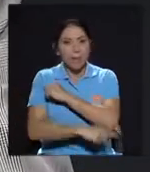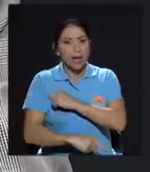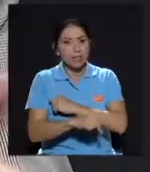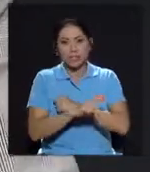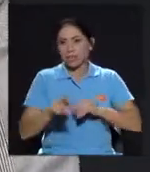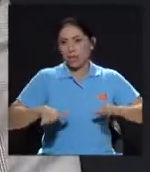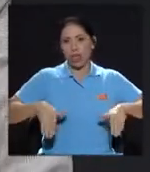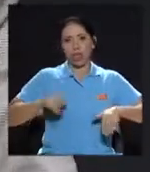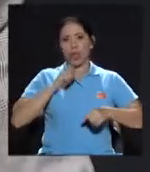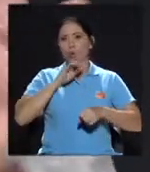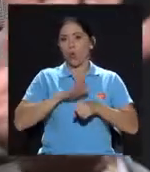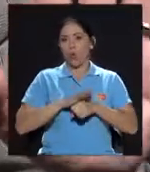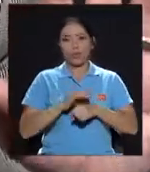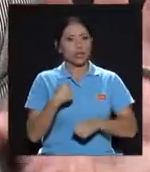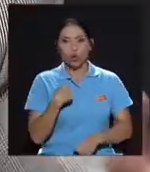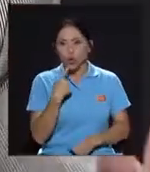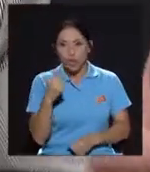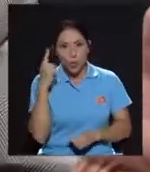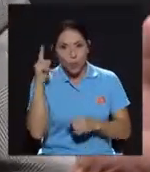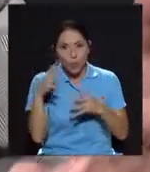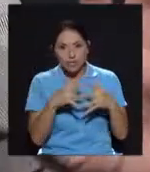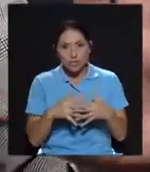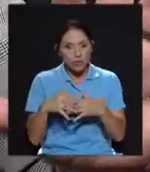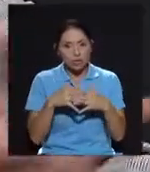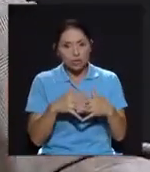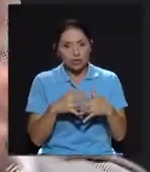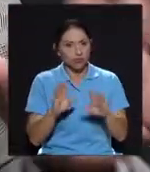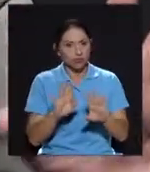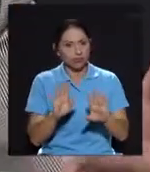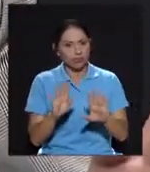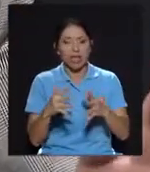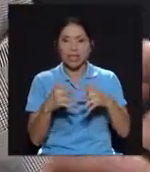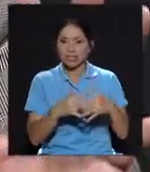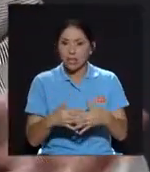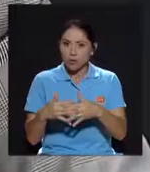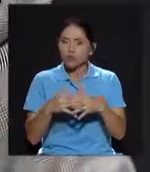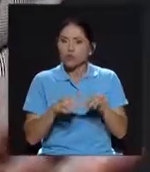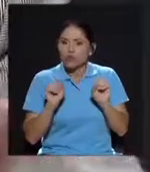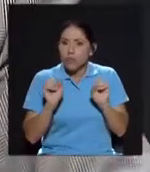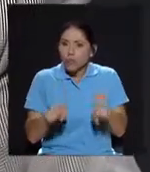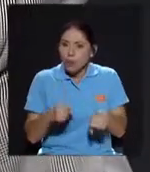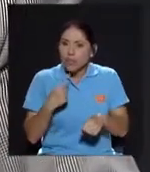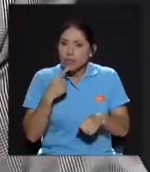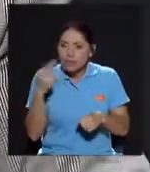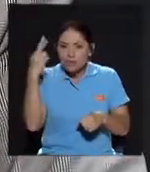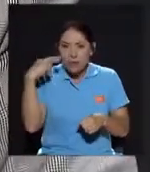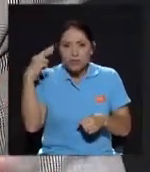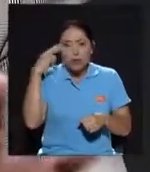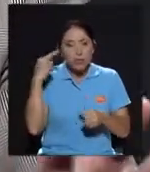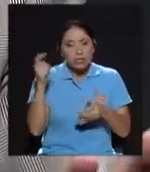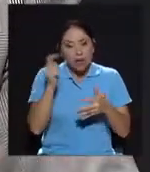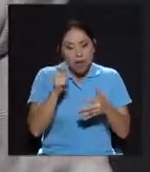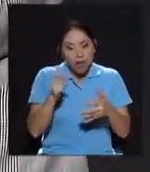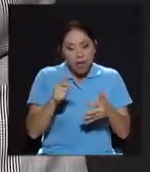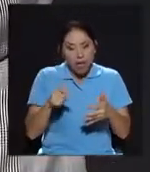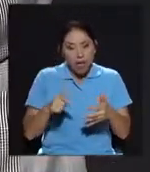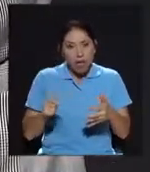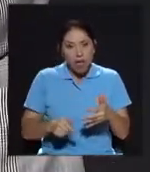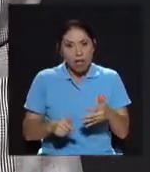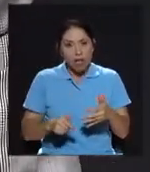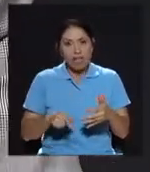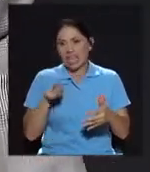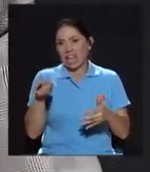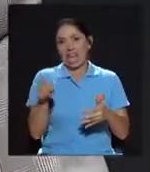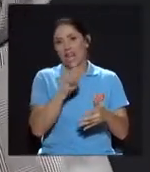por eeuu eeuu puede perfectamente sustentar razones por las cuales se aleja de esa